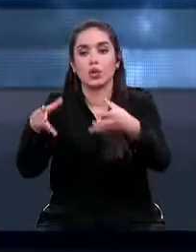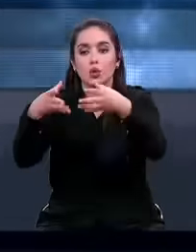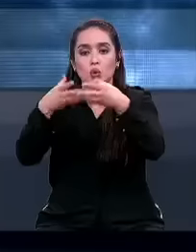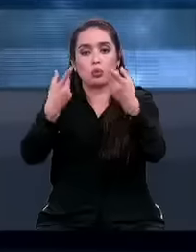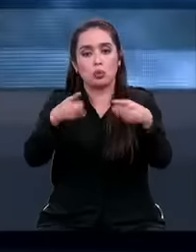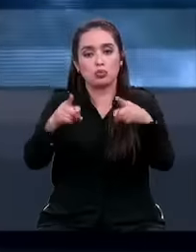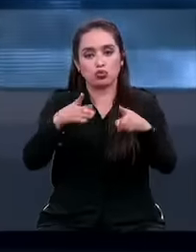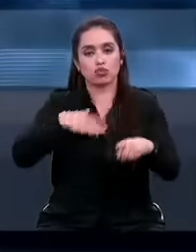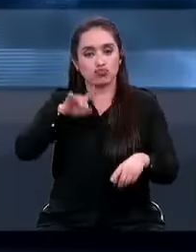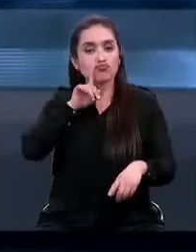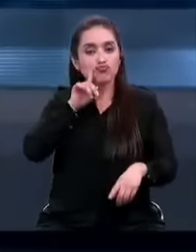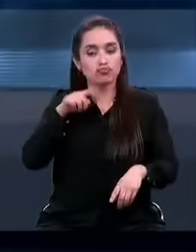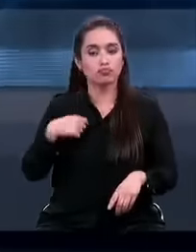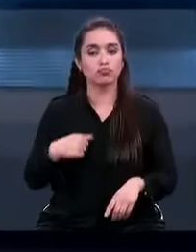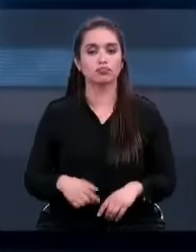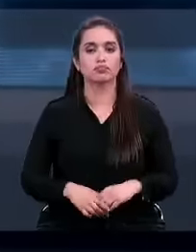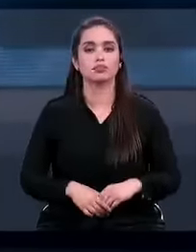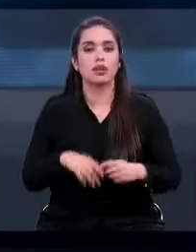Musical que tengo,